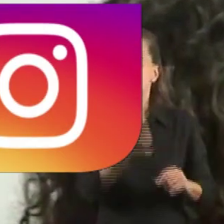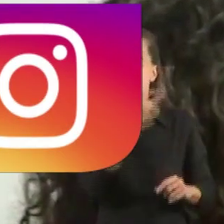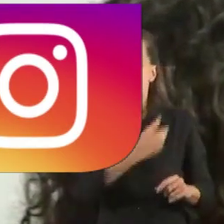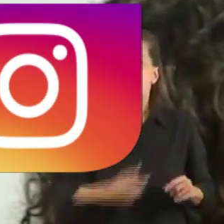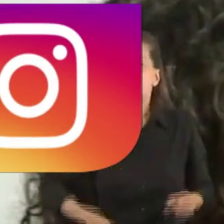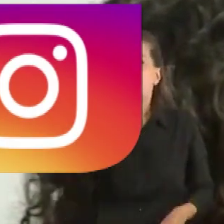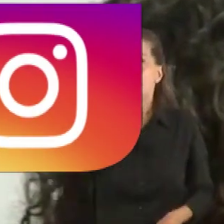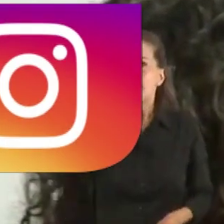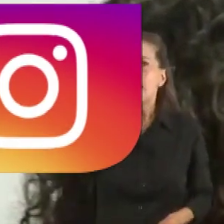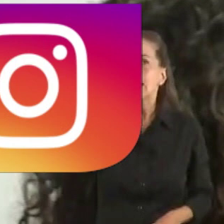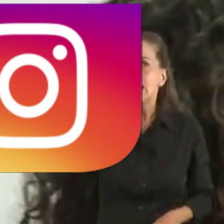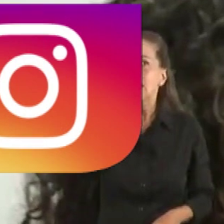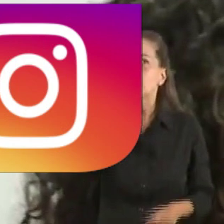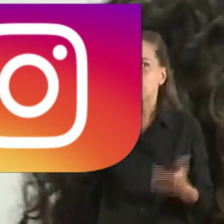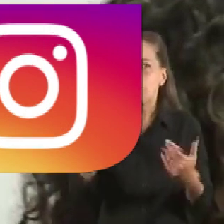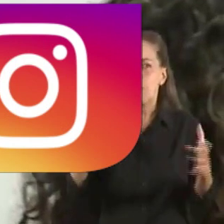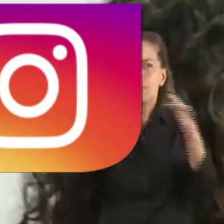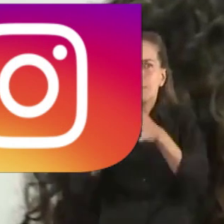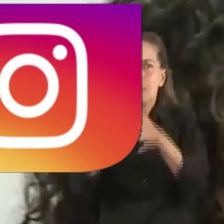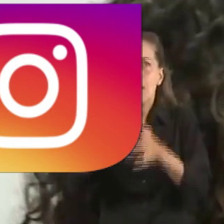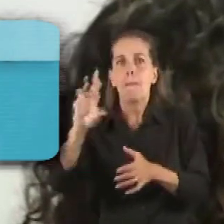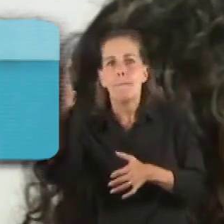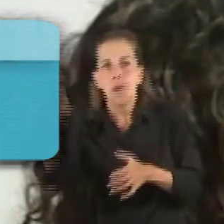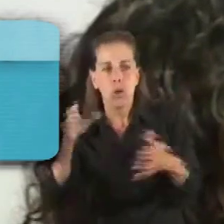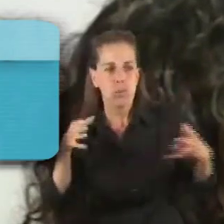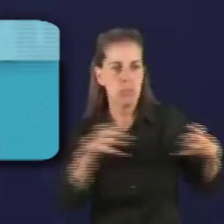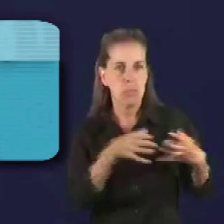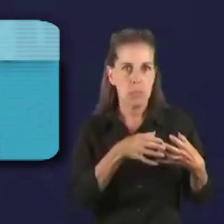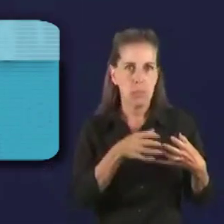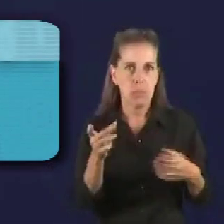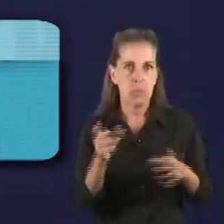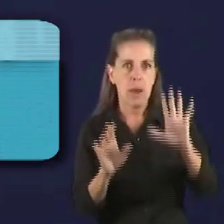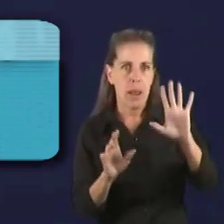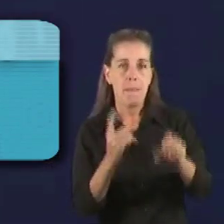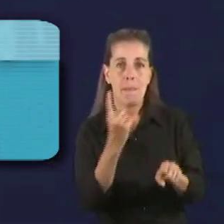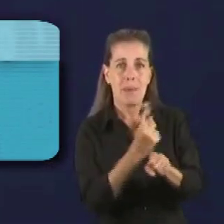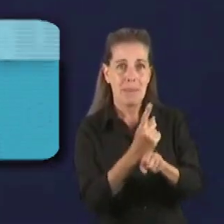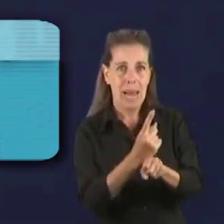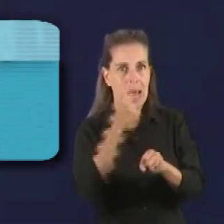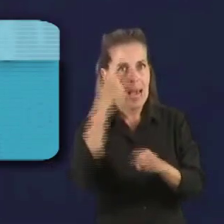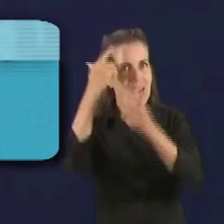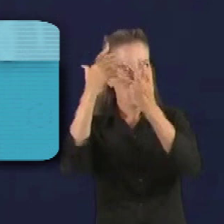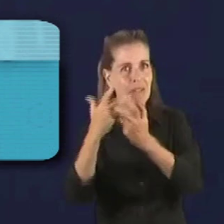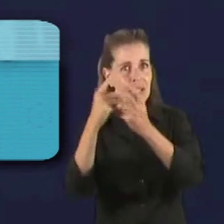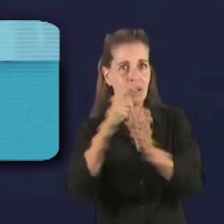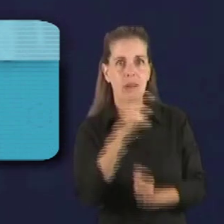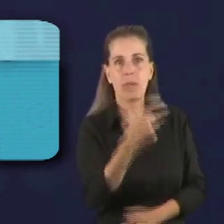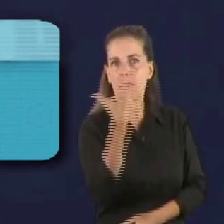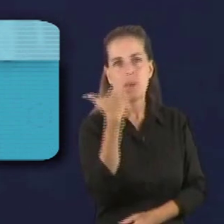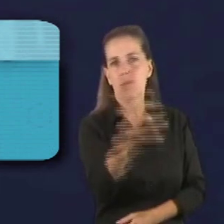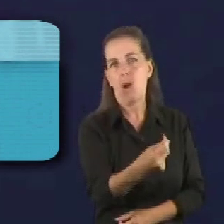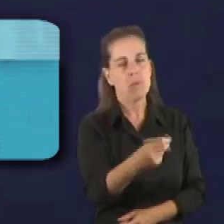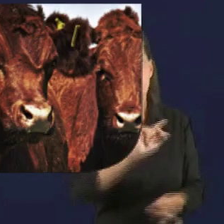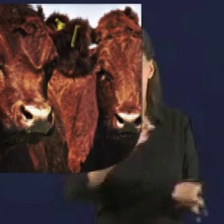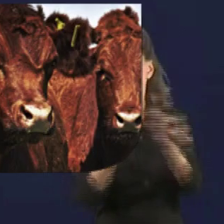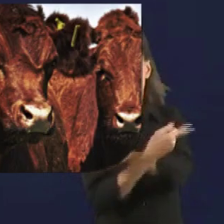existe una coalición con el PRO u otros espacios. Le pido esas dos reflexiones, por favor. La primera reflexión, no. Muy por el contrario.